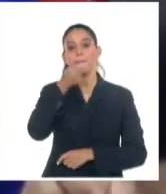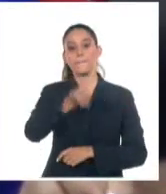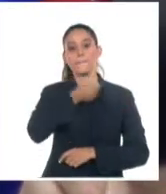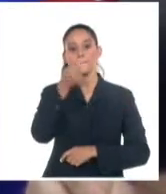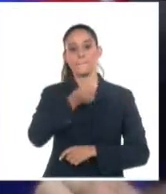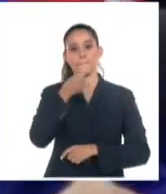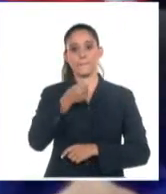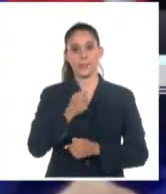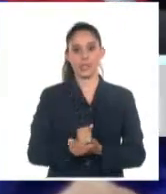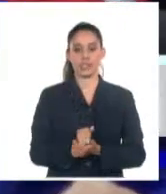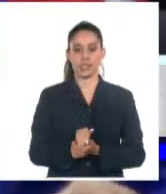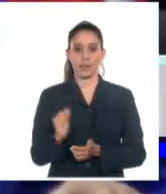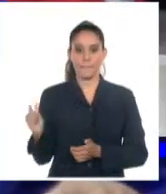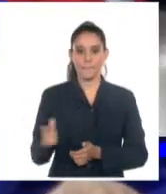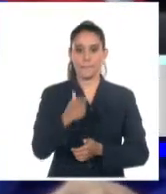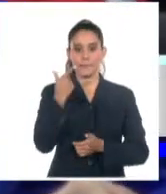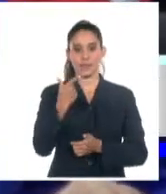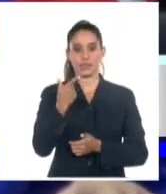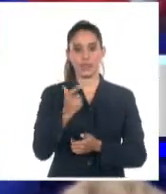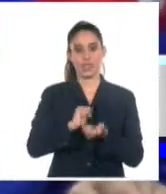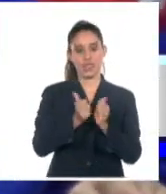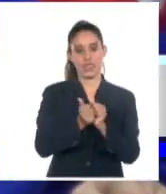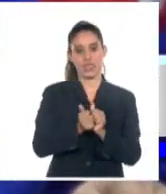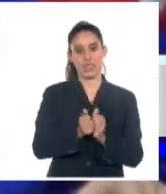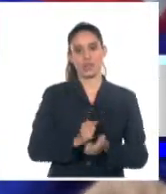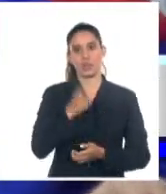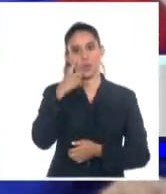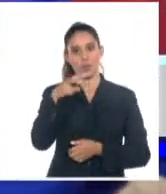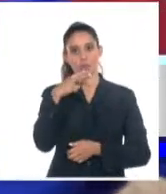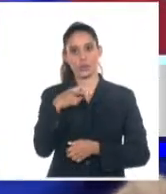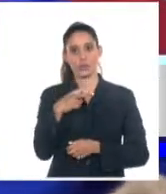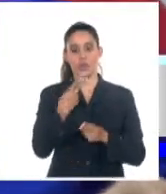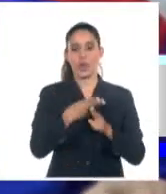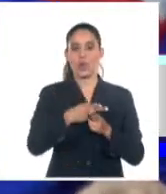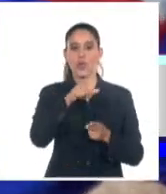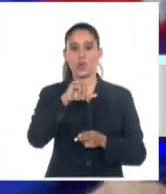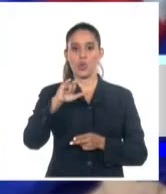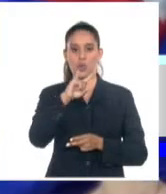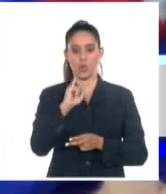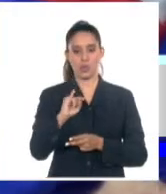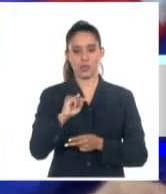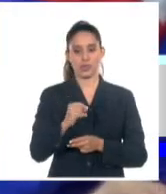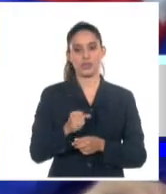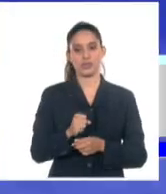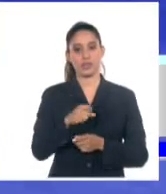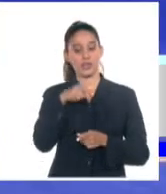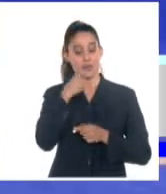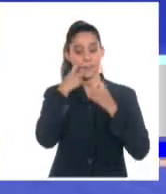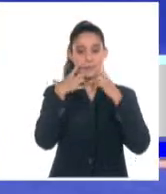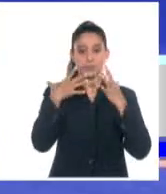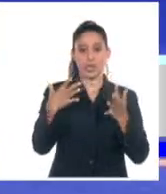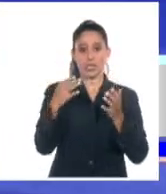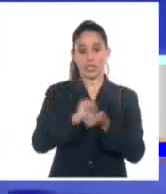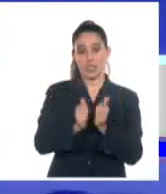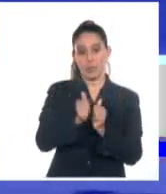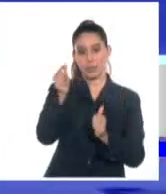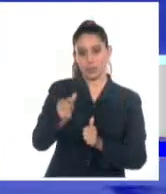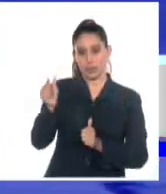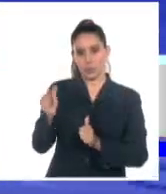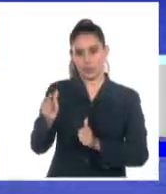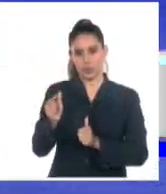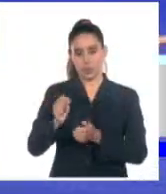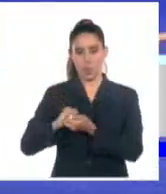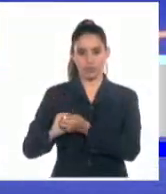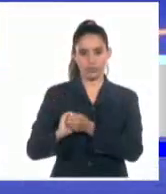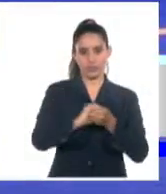Sainz, vicepresidente del INDER, se dio a conocer a Luis Alberto Horta como el atleta masculino más destacado de deporte individual. El luchador del estilo grecorromano cuenta